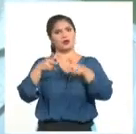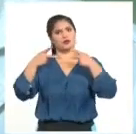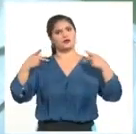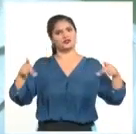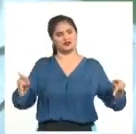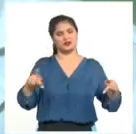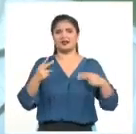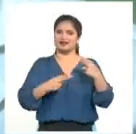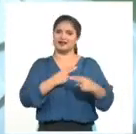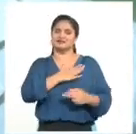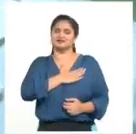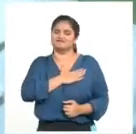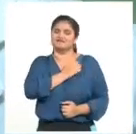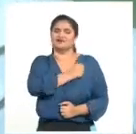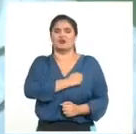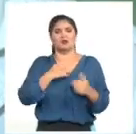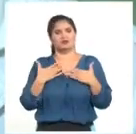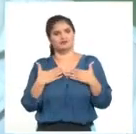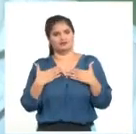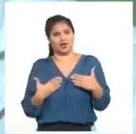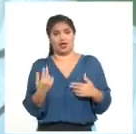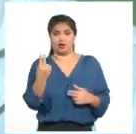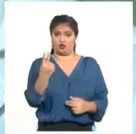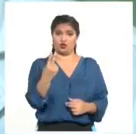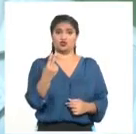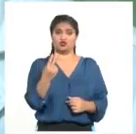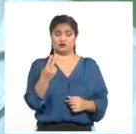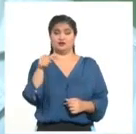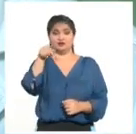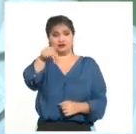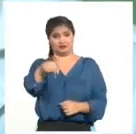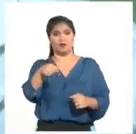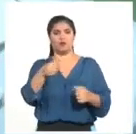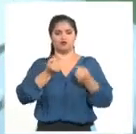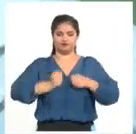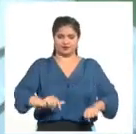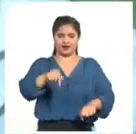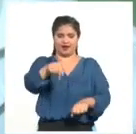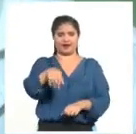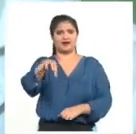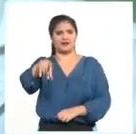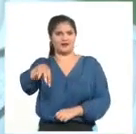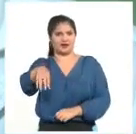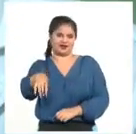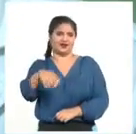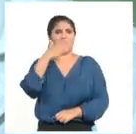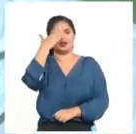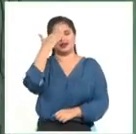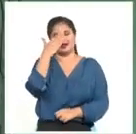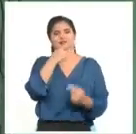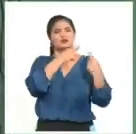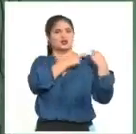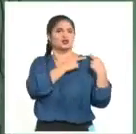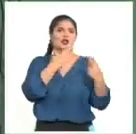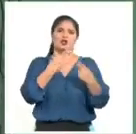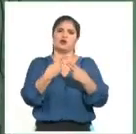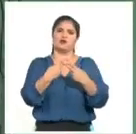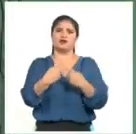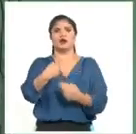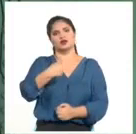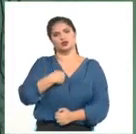pineros, los dos nacimos acá y vivimos acá. Y eso para nosotros es gratificante y es una gran responsabilidad. Siempre